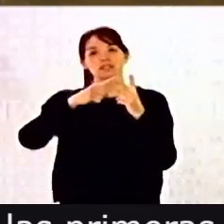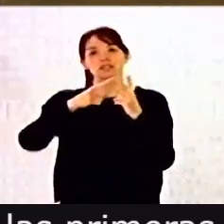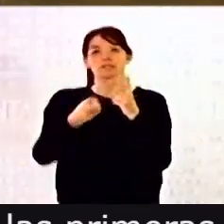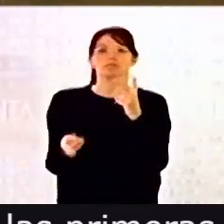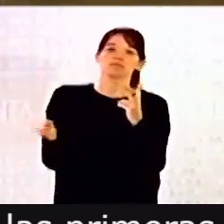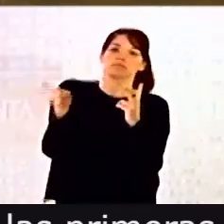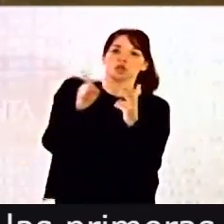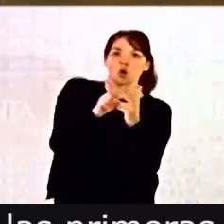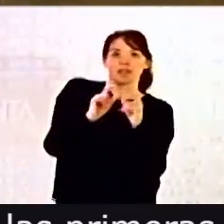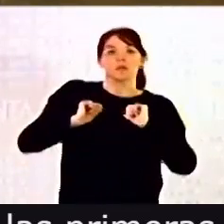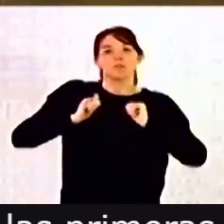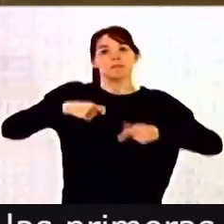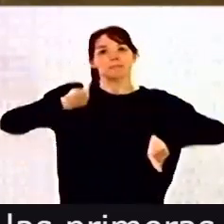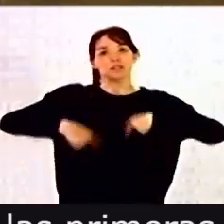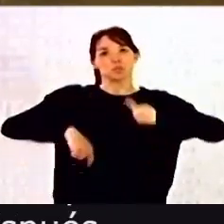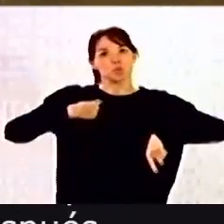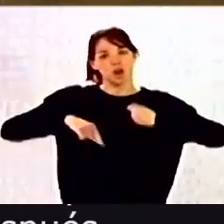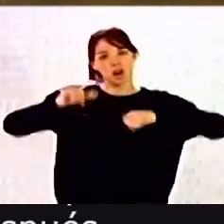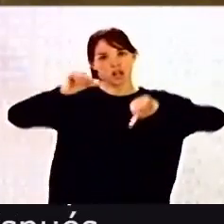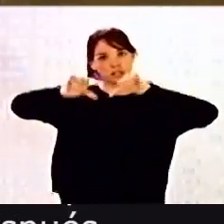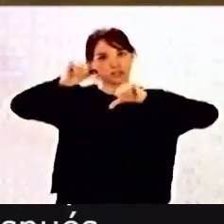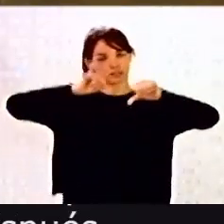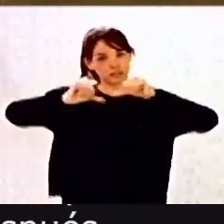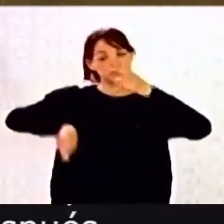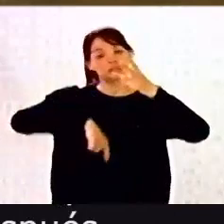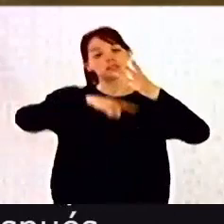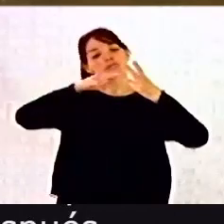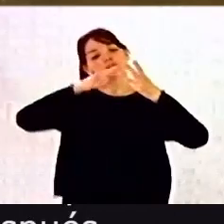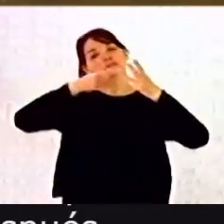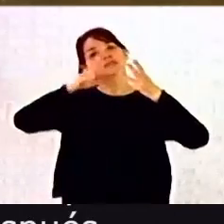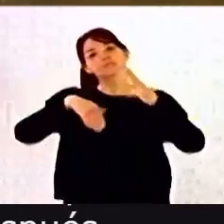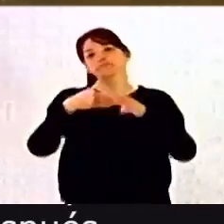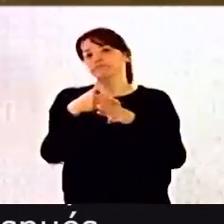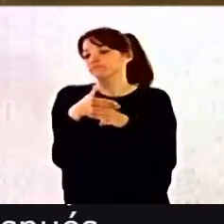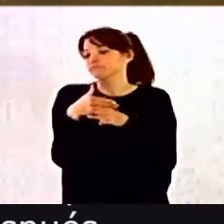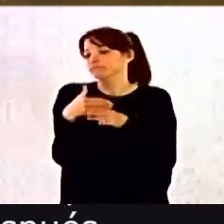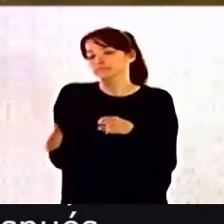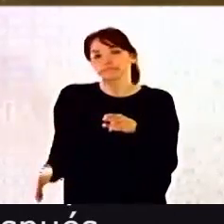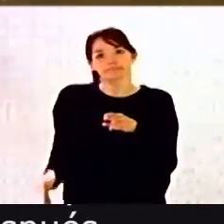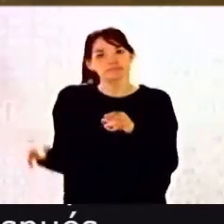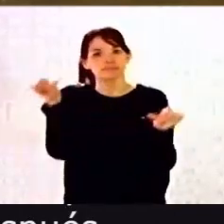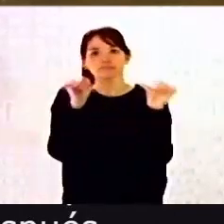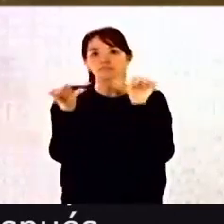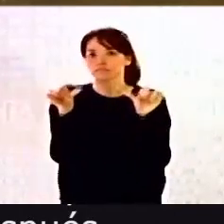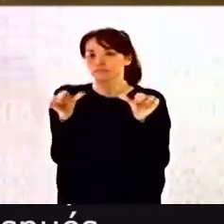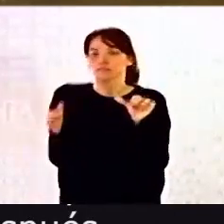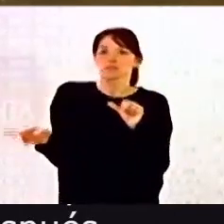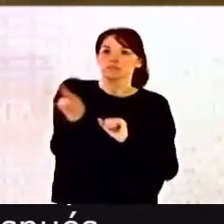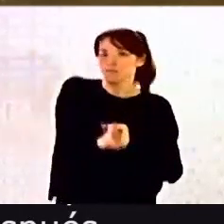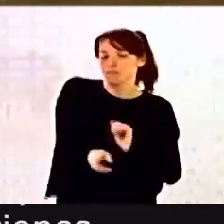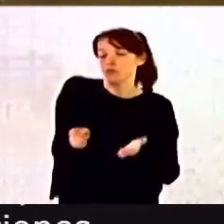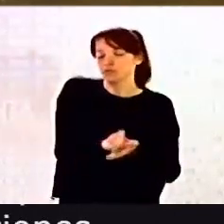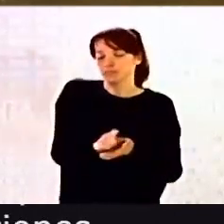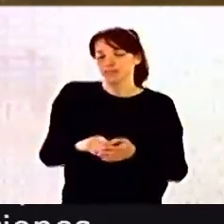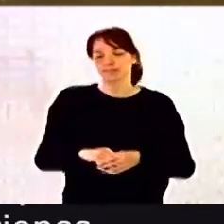la cirugía vascular y después el resto de las intervenciones quirúrgicas.